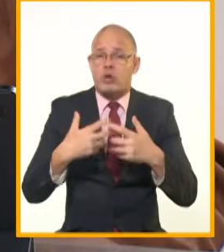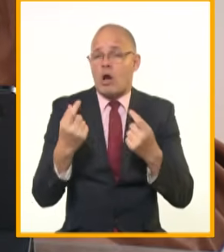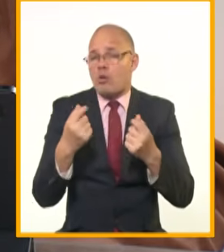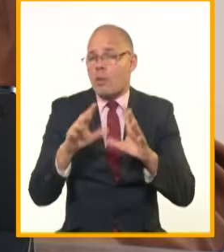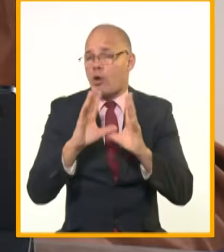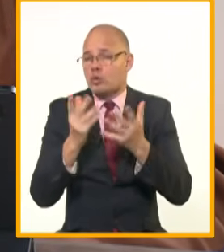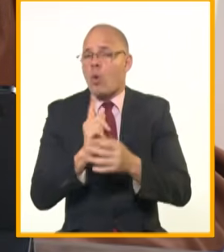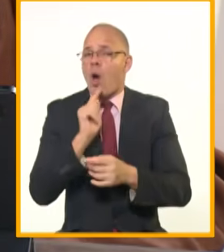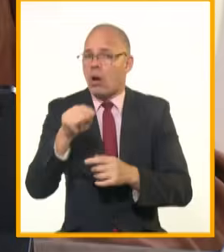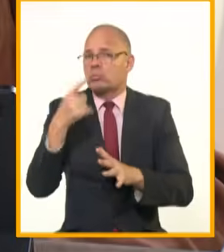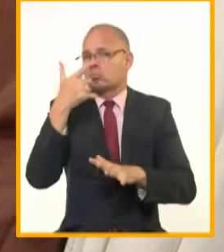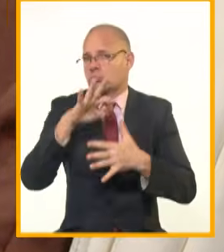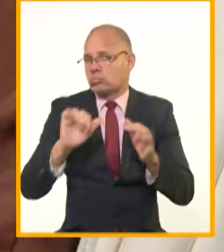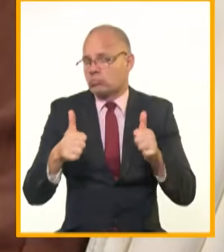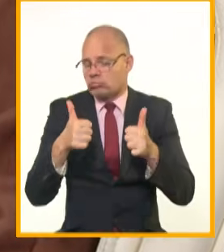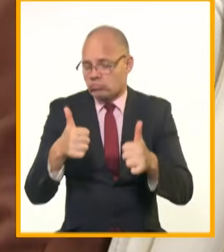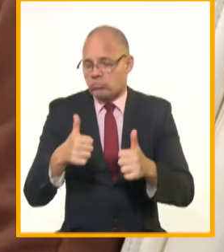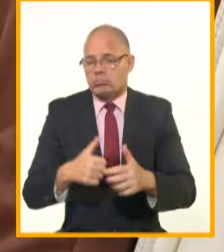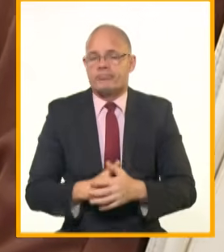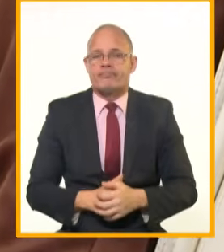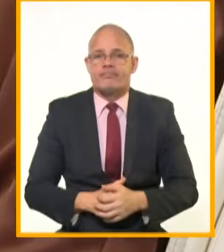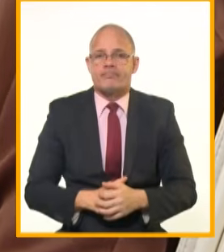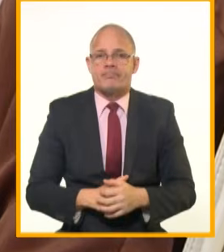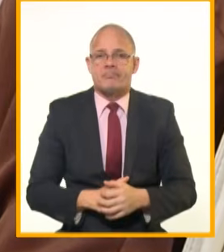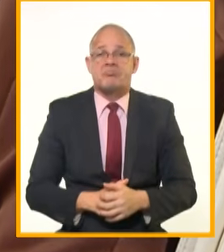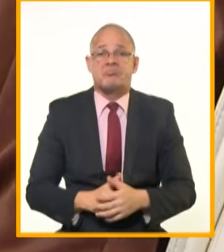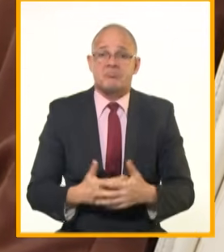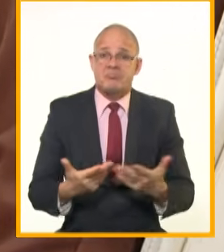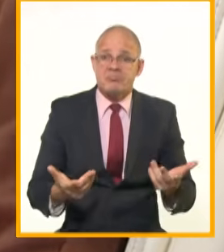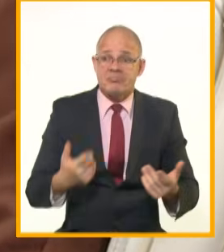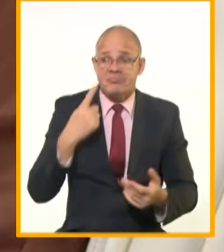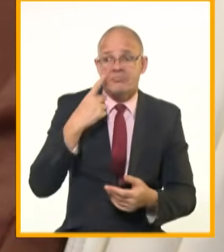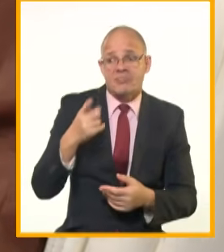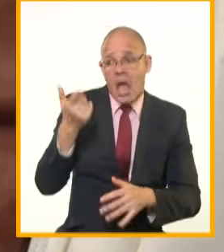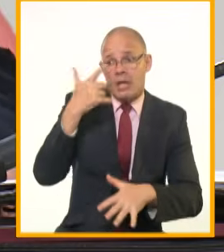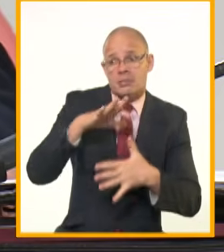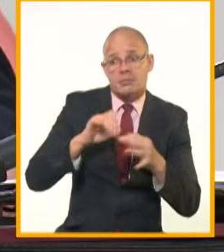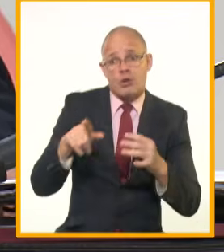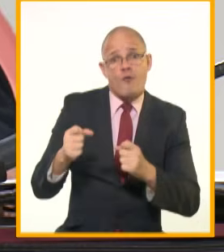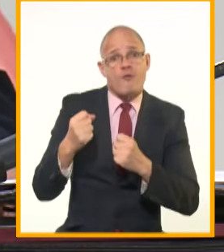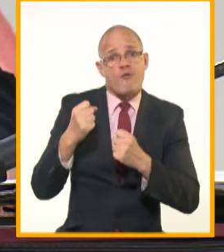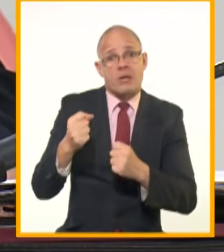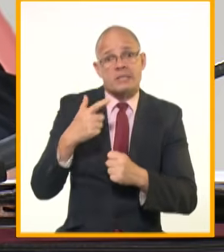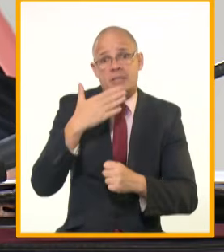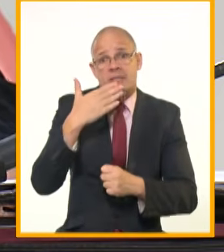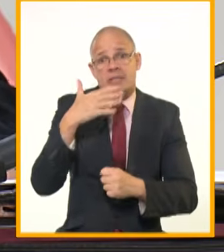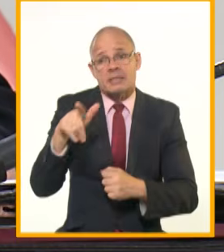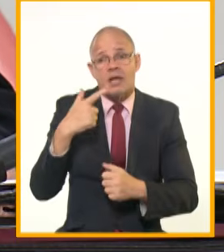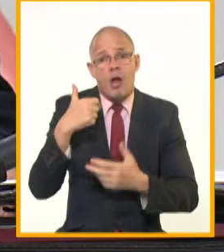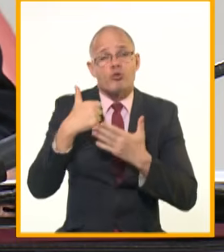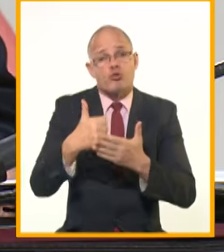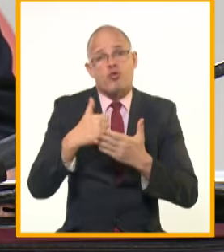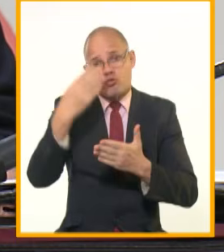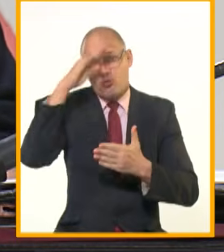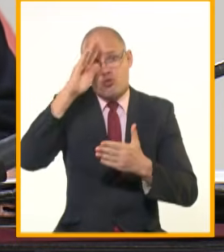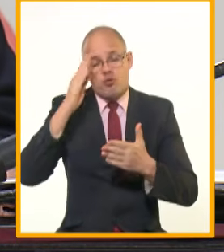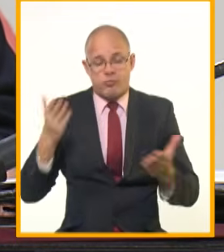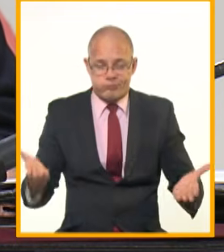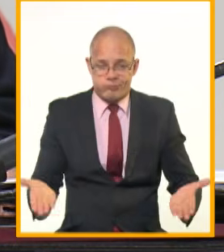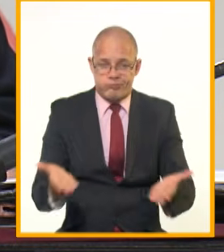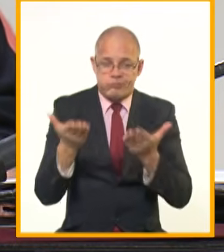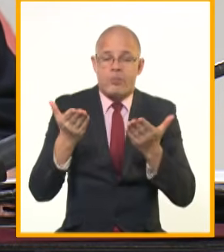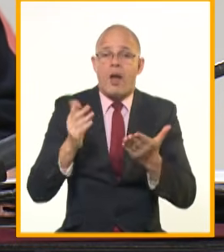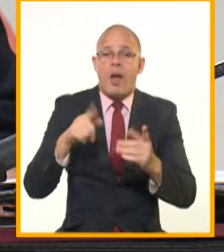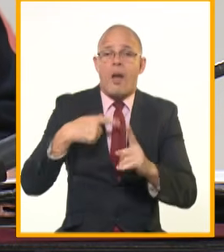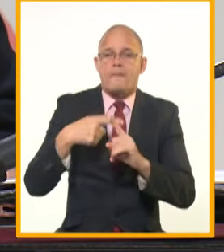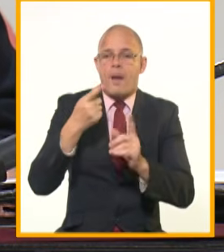economía nacional. Bueno, pues sin duda Artemisa es una fortaleza para la nación y es un territorio